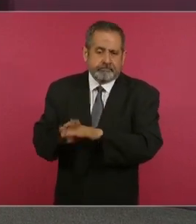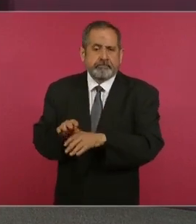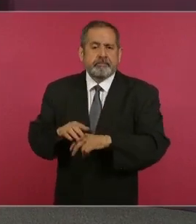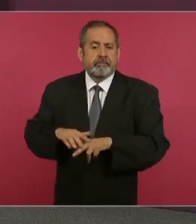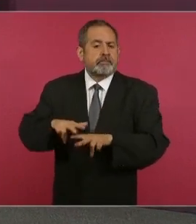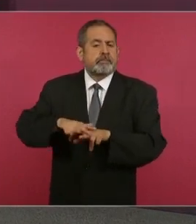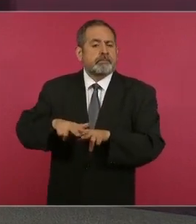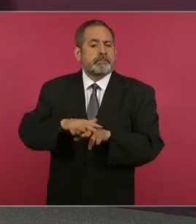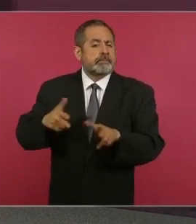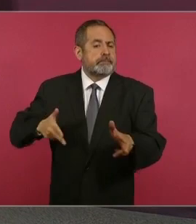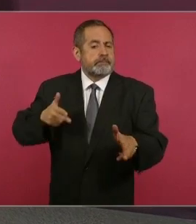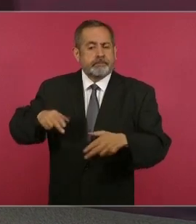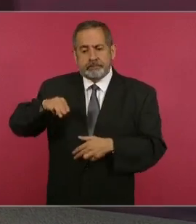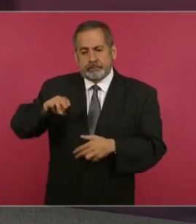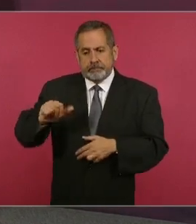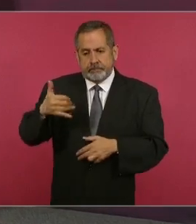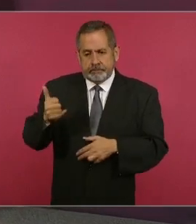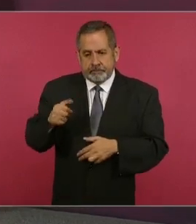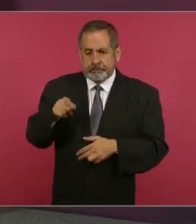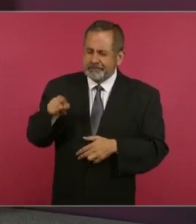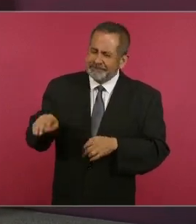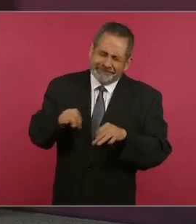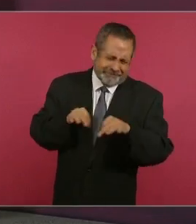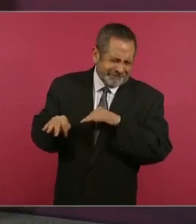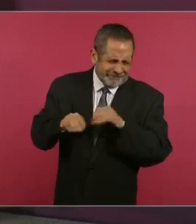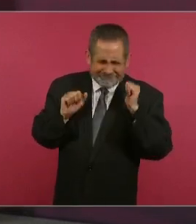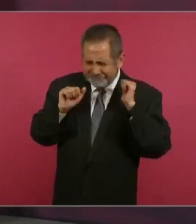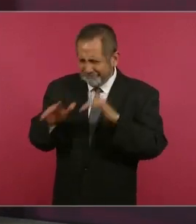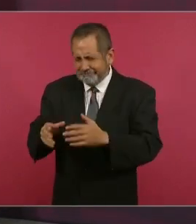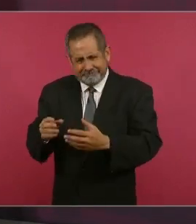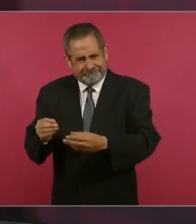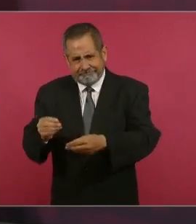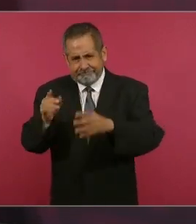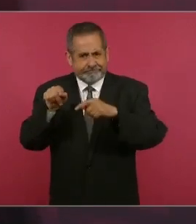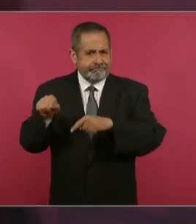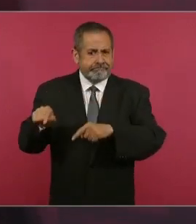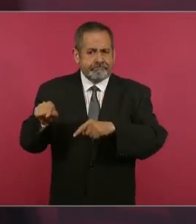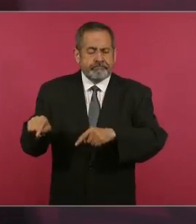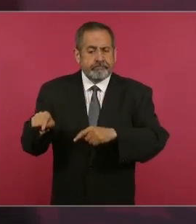En el Tren Maya están trabajando